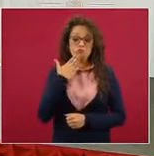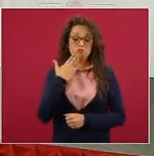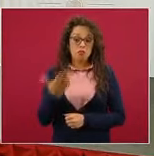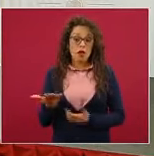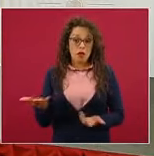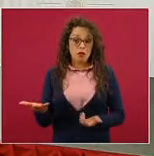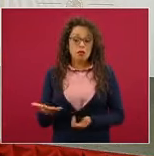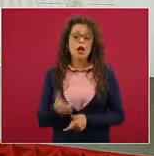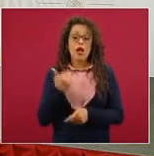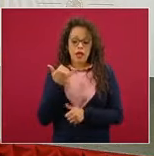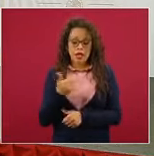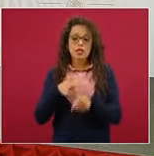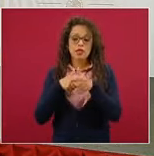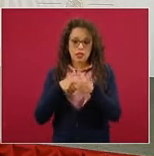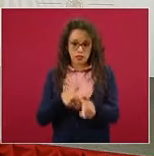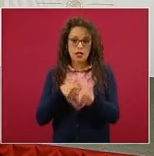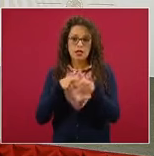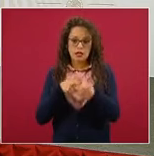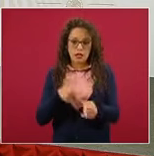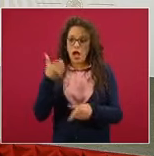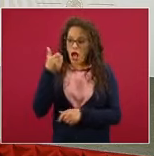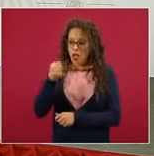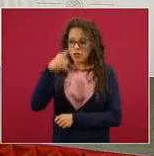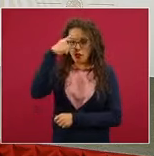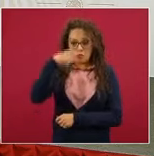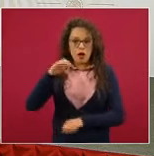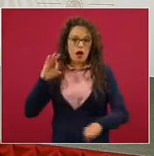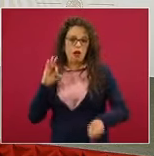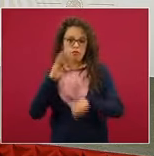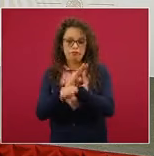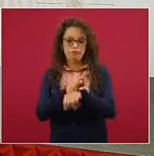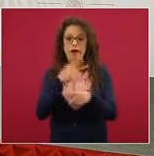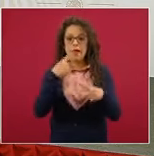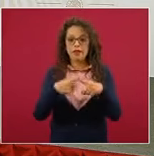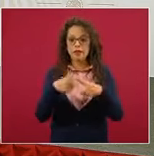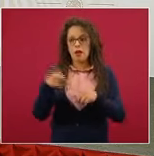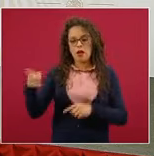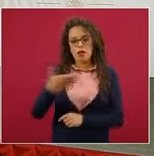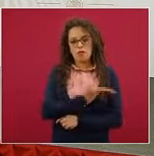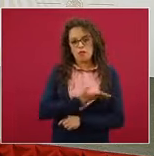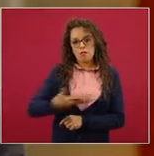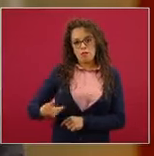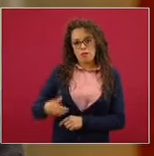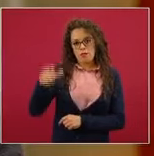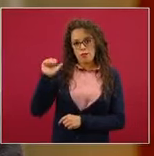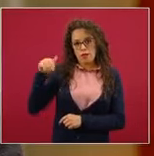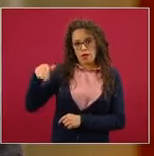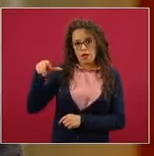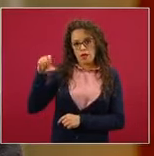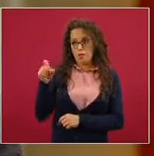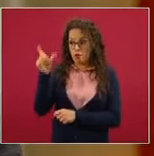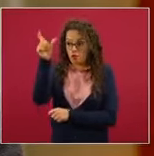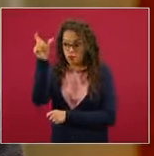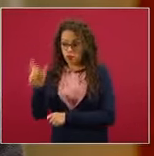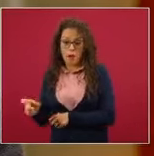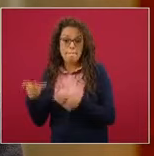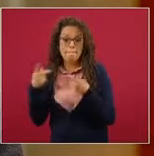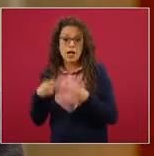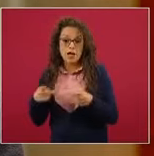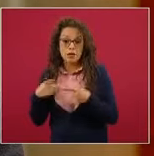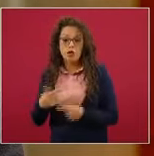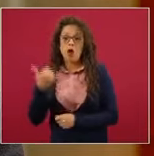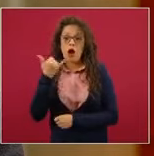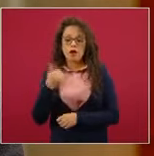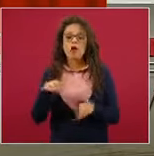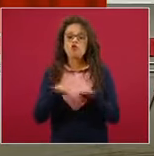deseando que lo tenga para la protección de nuestro presidente como persona y por supuesto también como primer mandatario